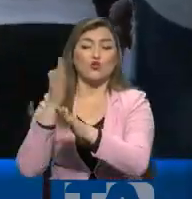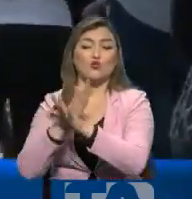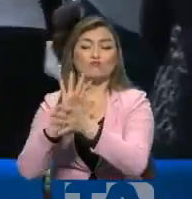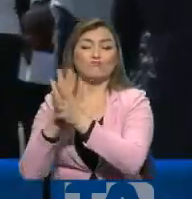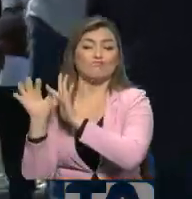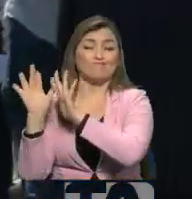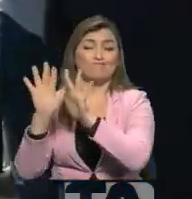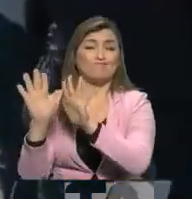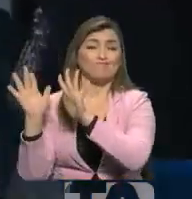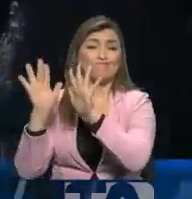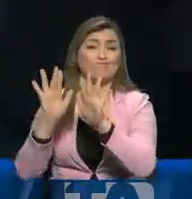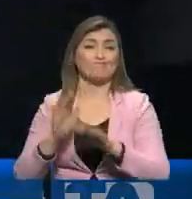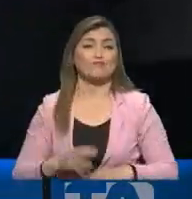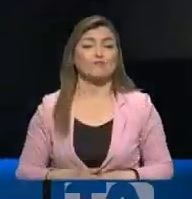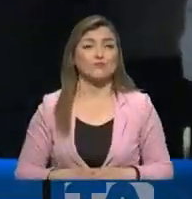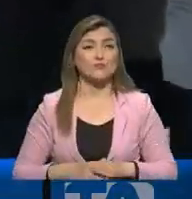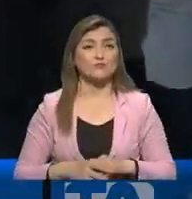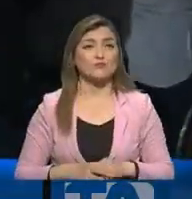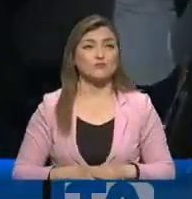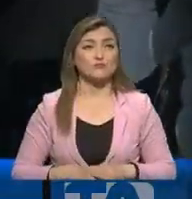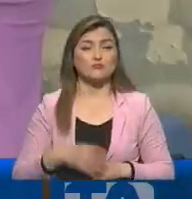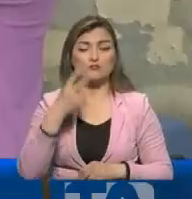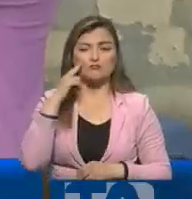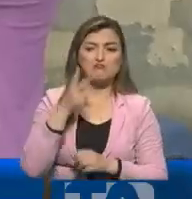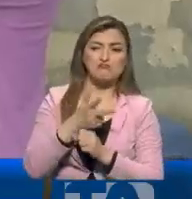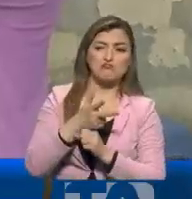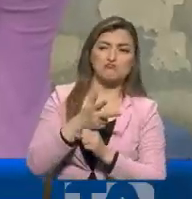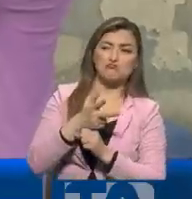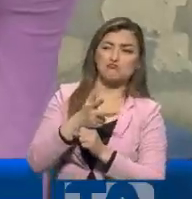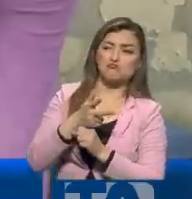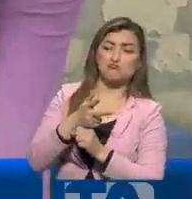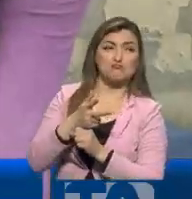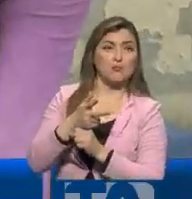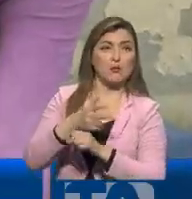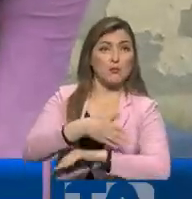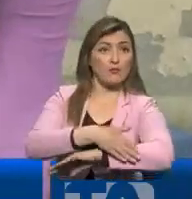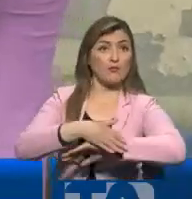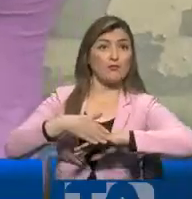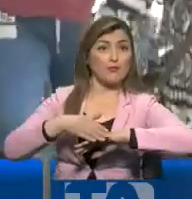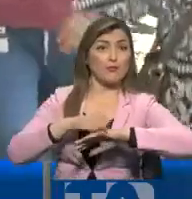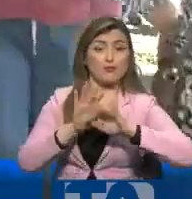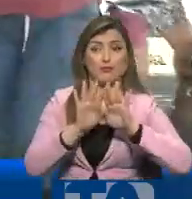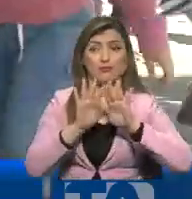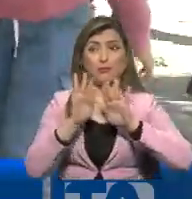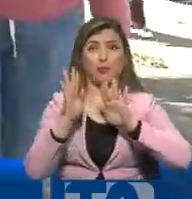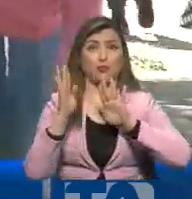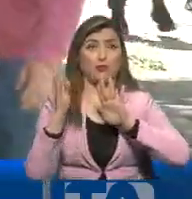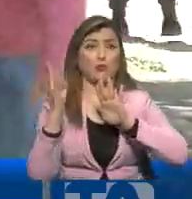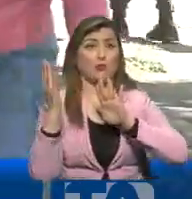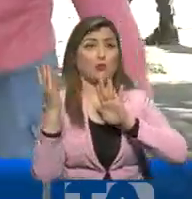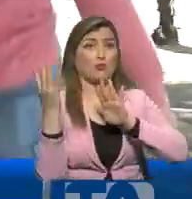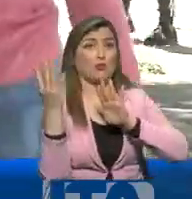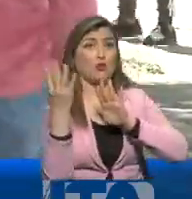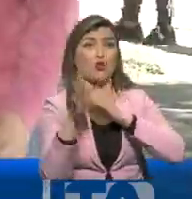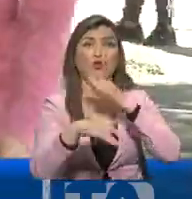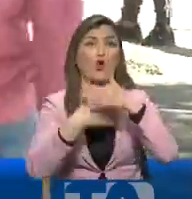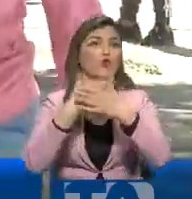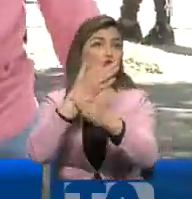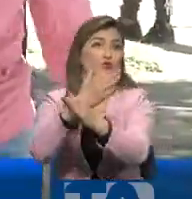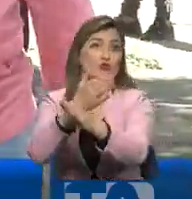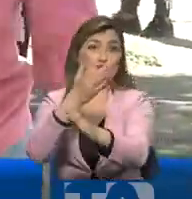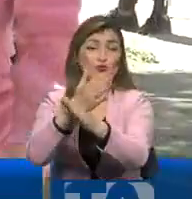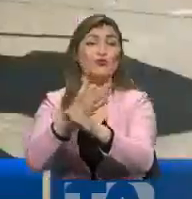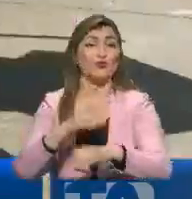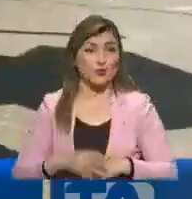turno. Sin embargo, durante el recorrido que realizamos a lo largo de toda la manzana por la que se extendía la fila, todos tenían turno,